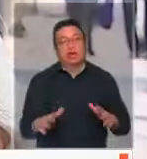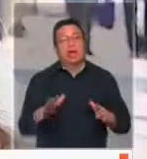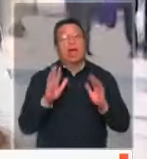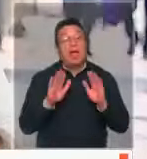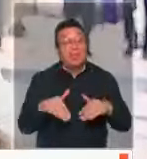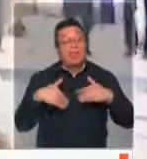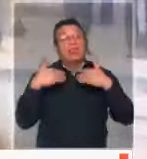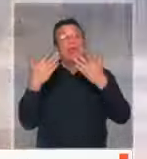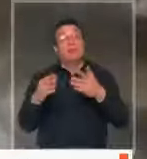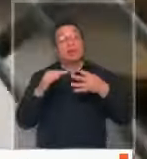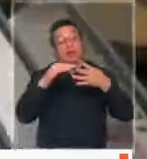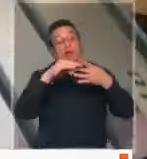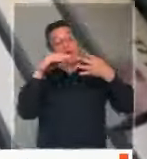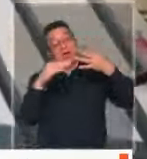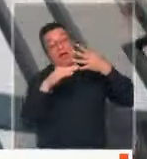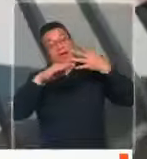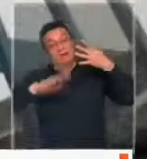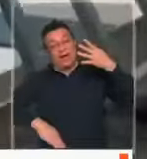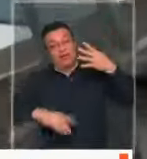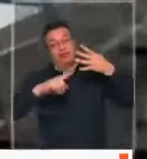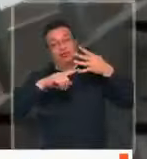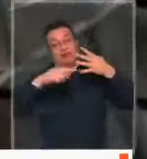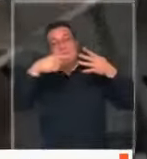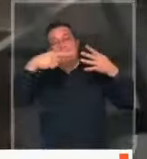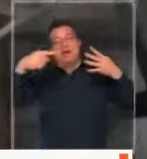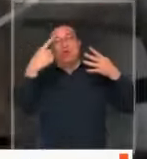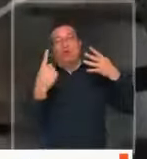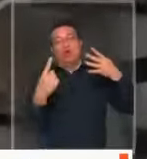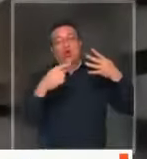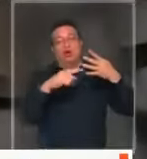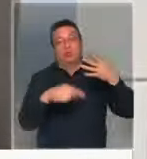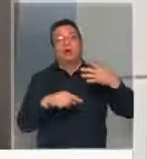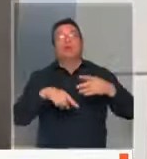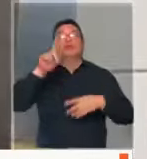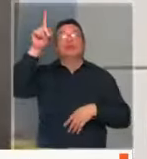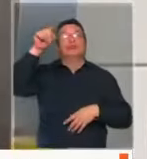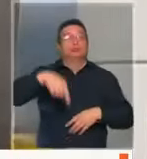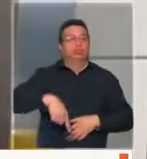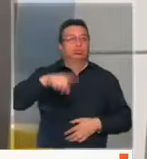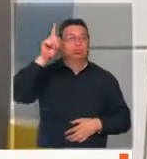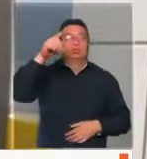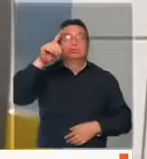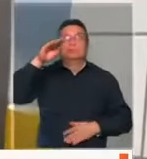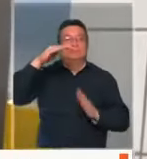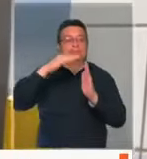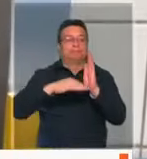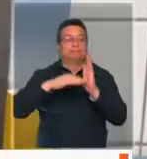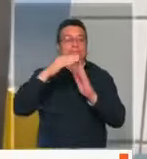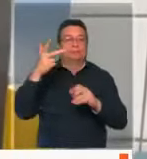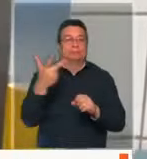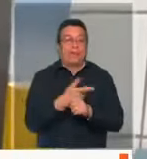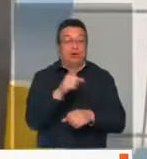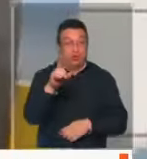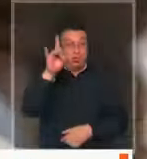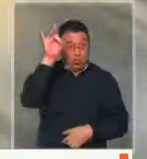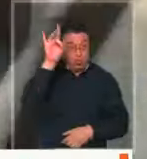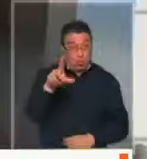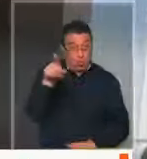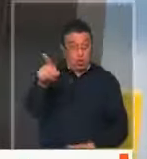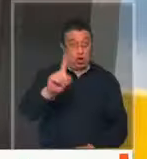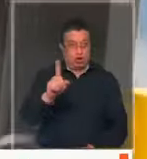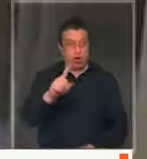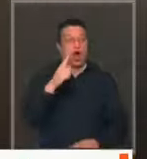ir al subterráneo. Vueltas y vueltas y el ascensor colapsado. Según el recinto hospitalario, este no es el único. Hay